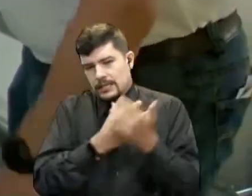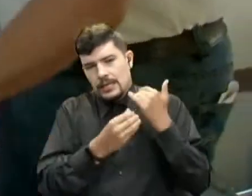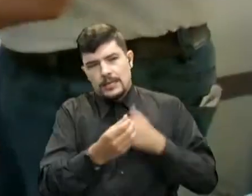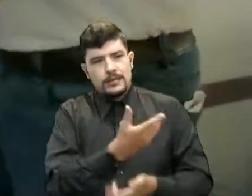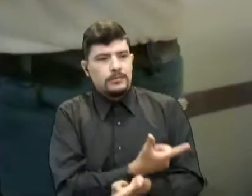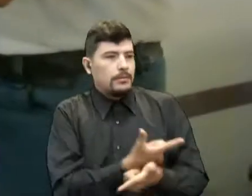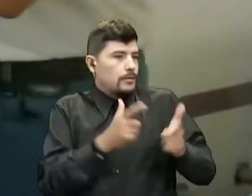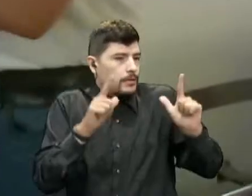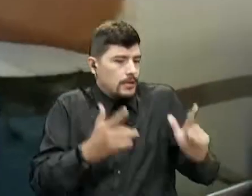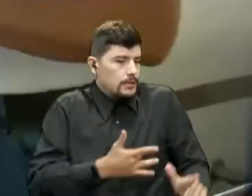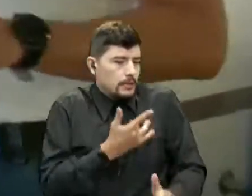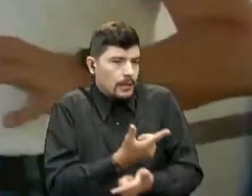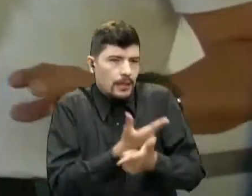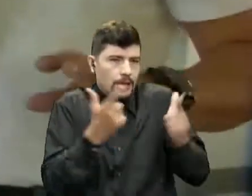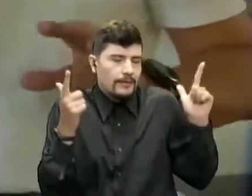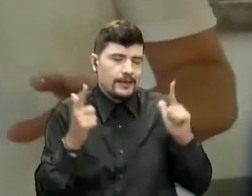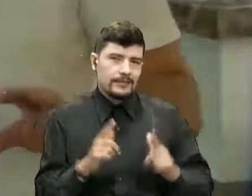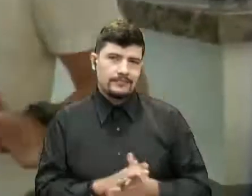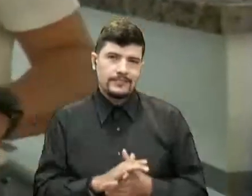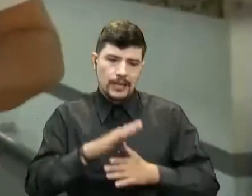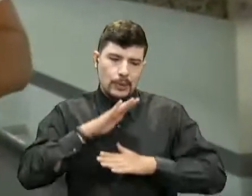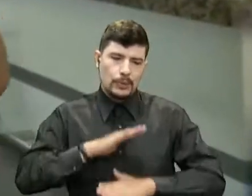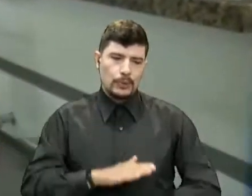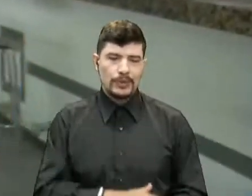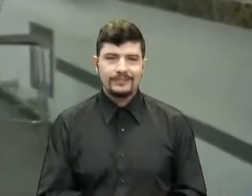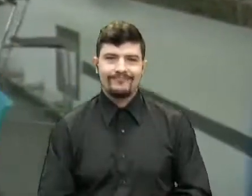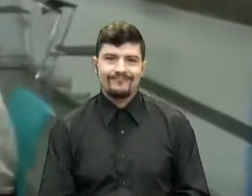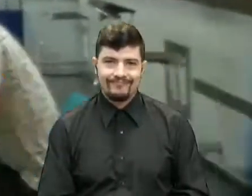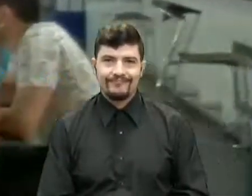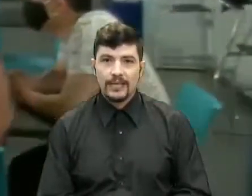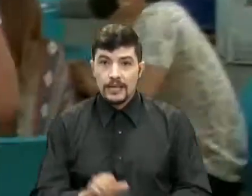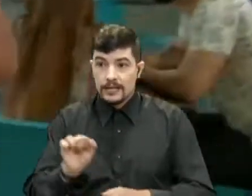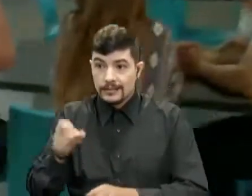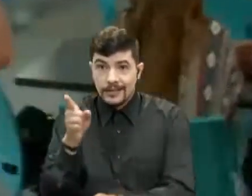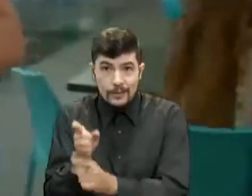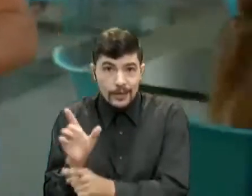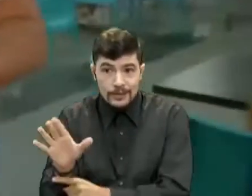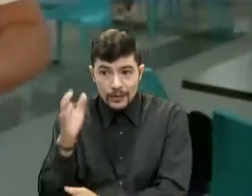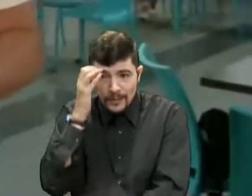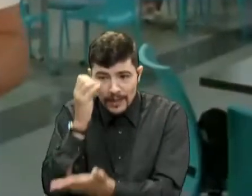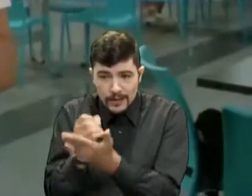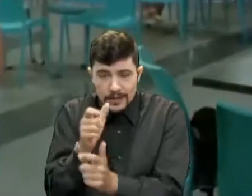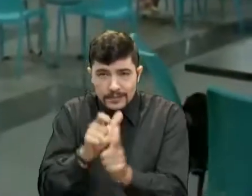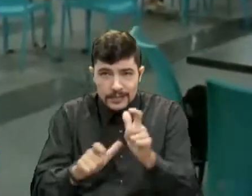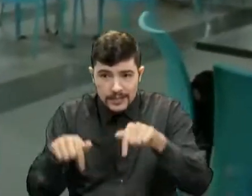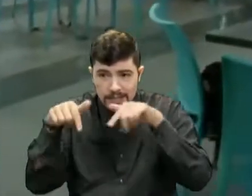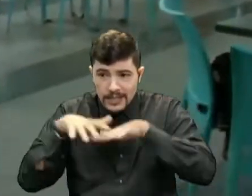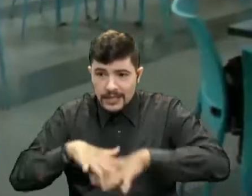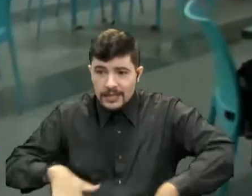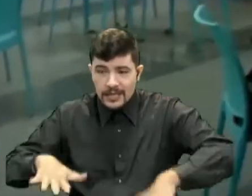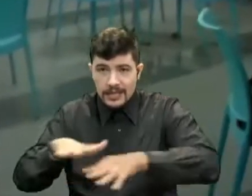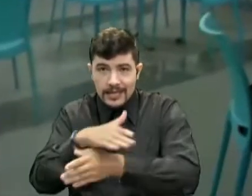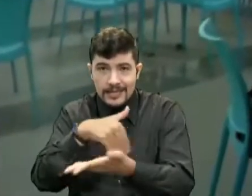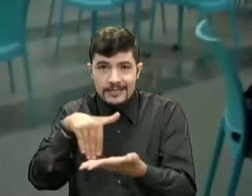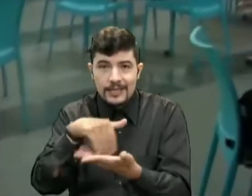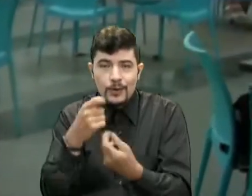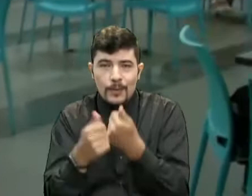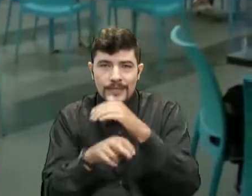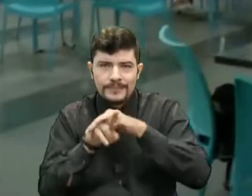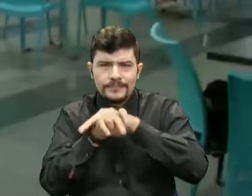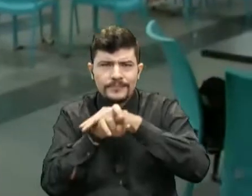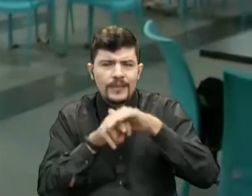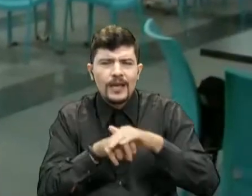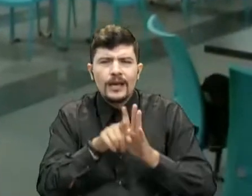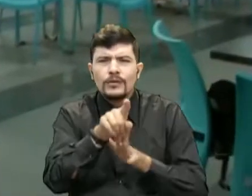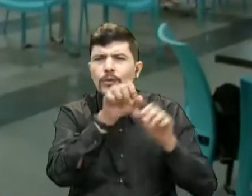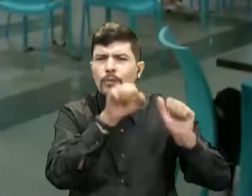liberante. Son las reacciones de las personas que se encuentran en estos momentos aquí en este sector de este centro comercial. Pero, ¿qué pueden hacer y